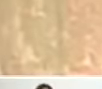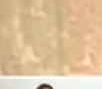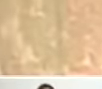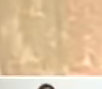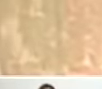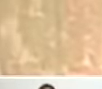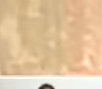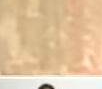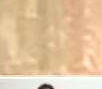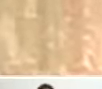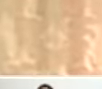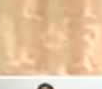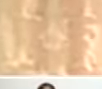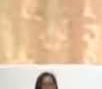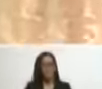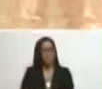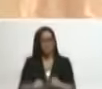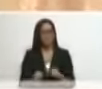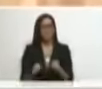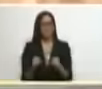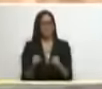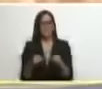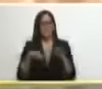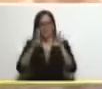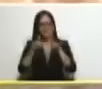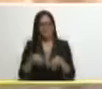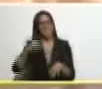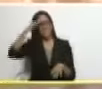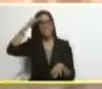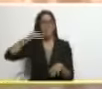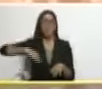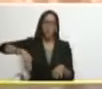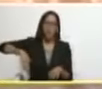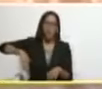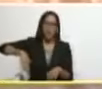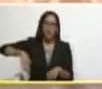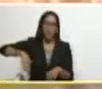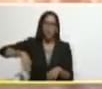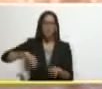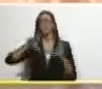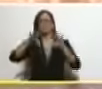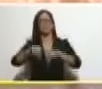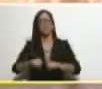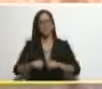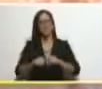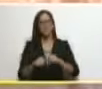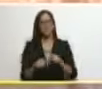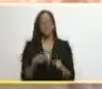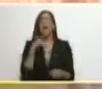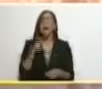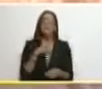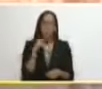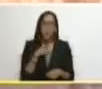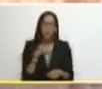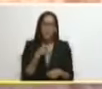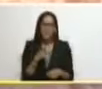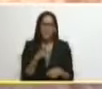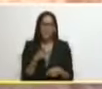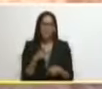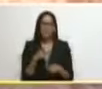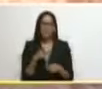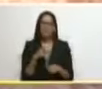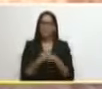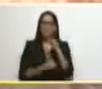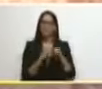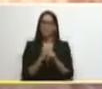político, toma el control del estamento militar guyanés y toma el control de la política externa de